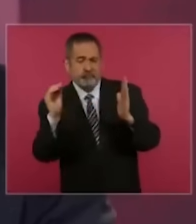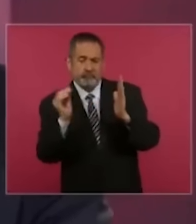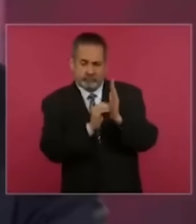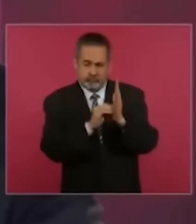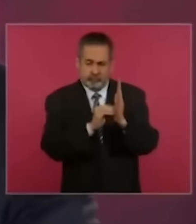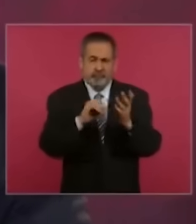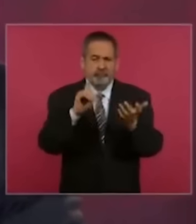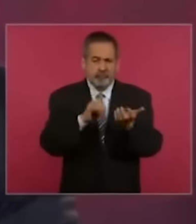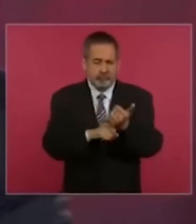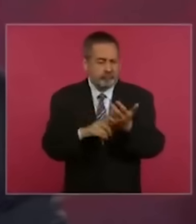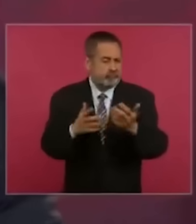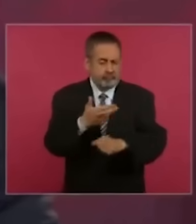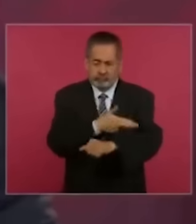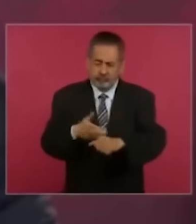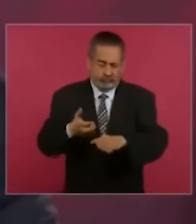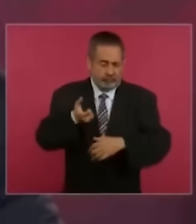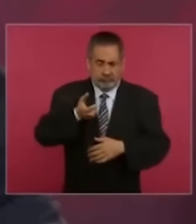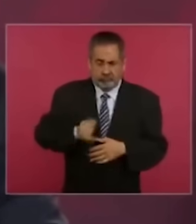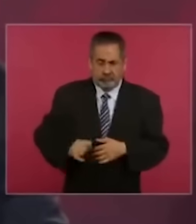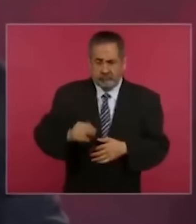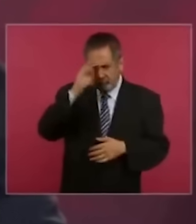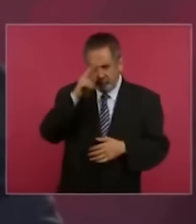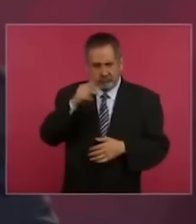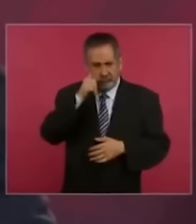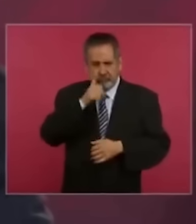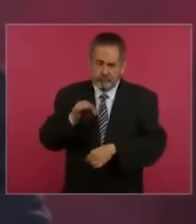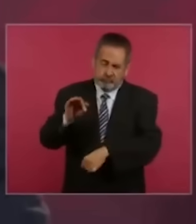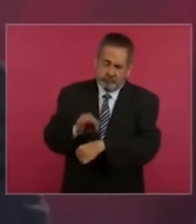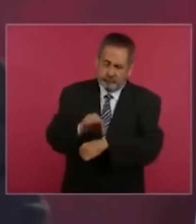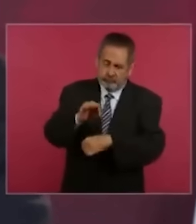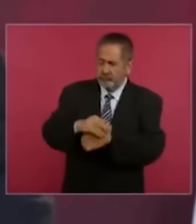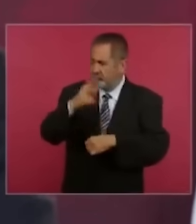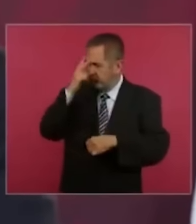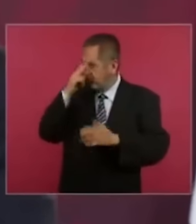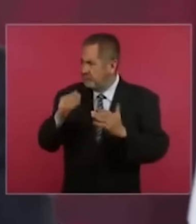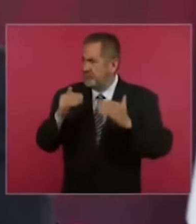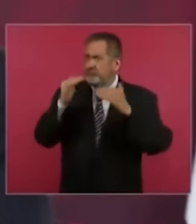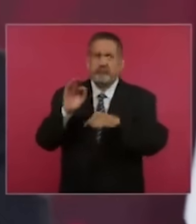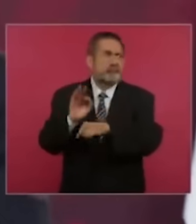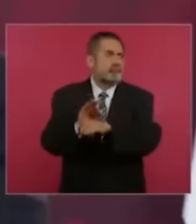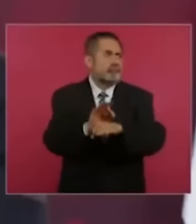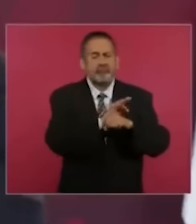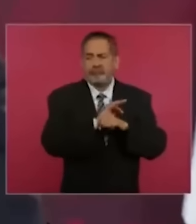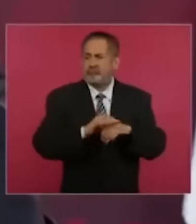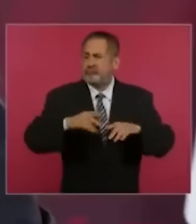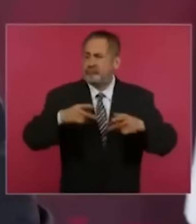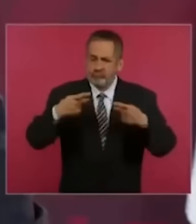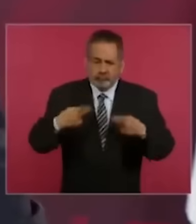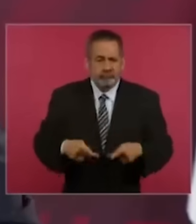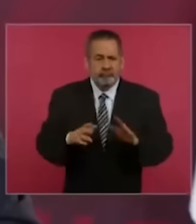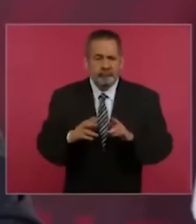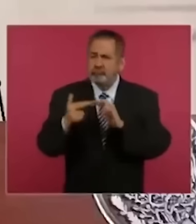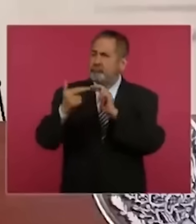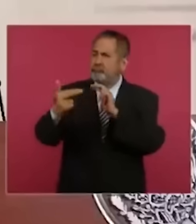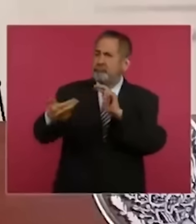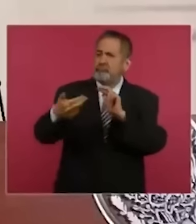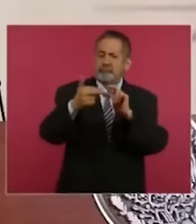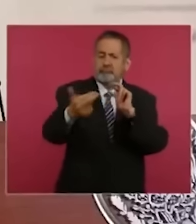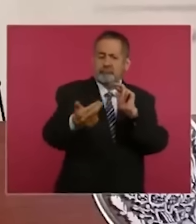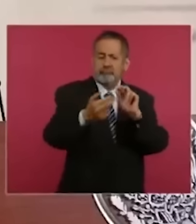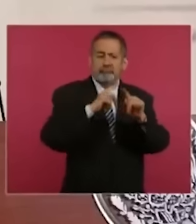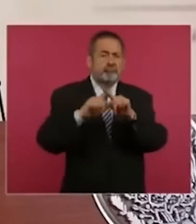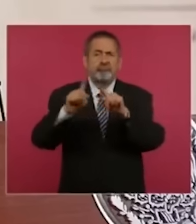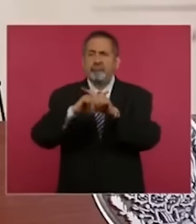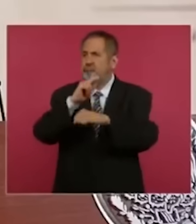se ha venido haciendo para defender la soberanía de México, para mantener buenas relaciones con todos los